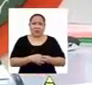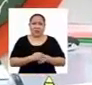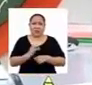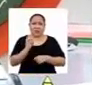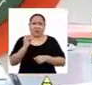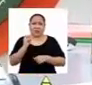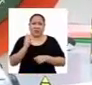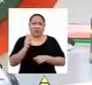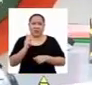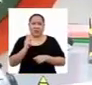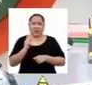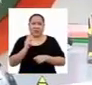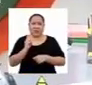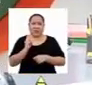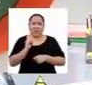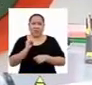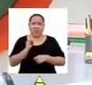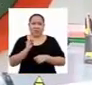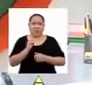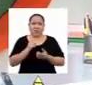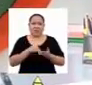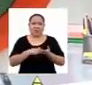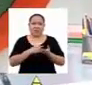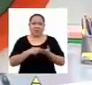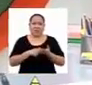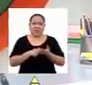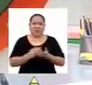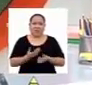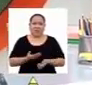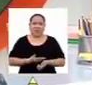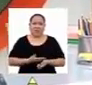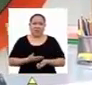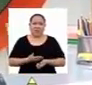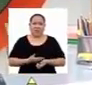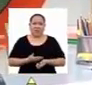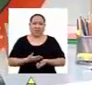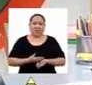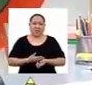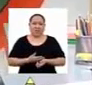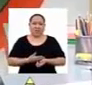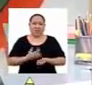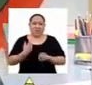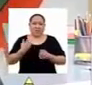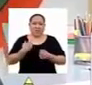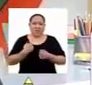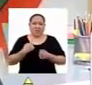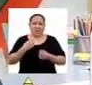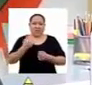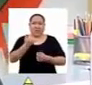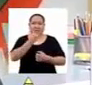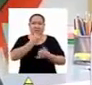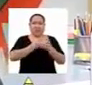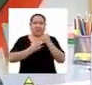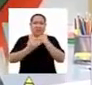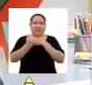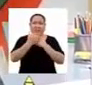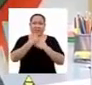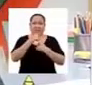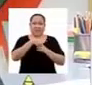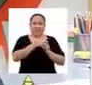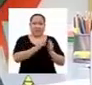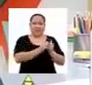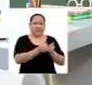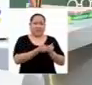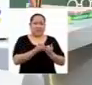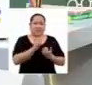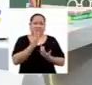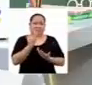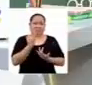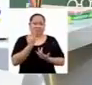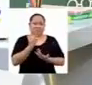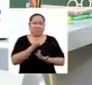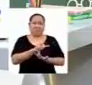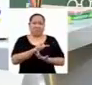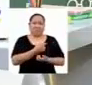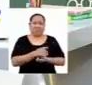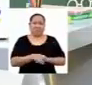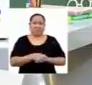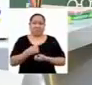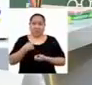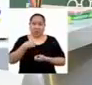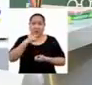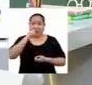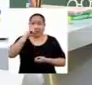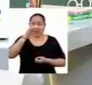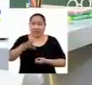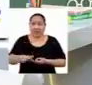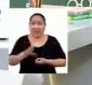Bueno, a veces el hambre hace que la intuición y la noción del tiempo fallen. Mi pan tendrá que esperar. Como